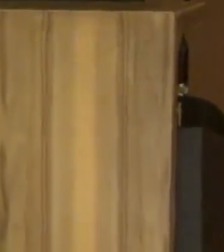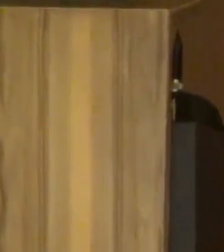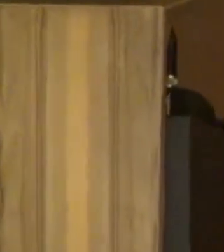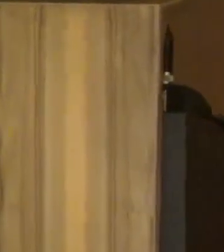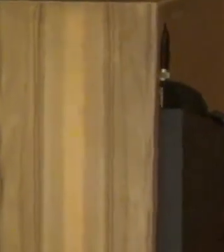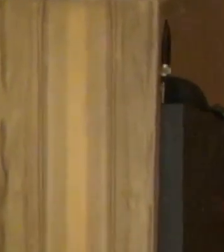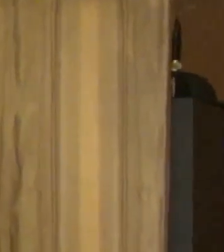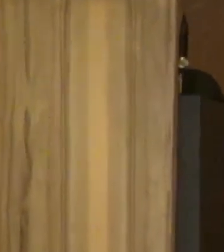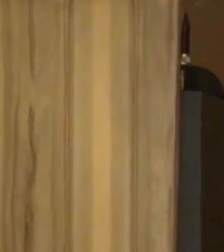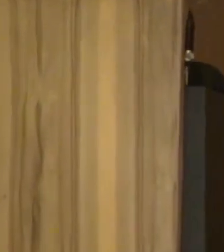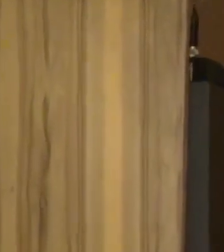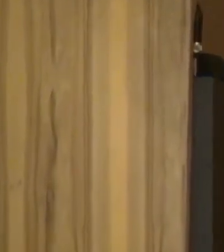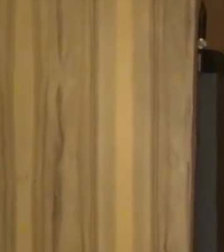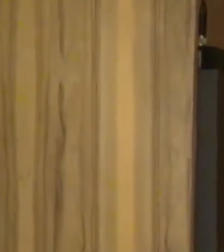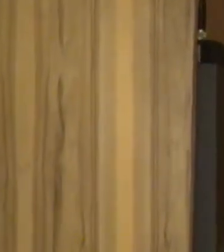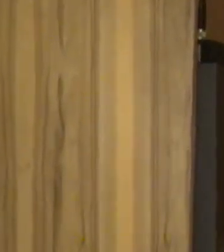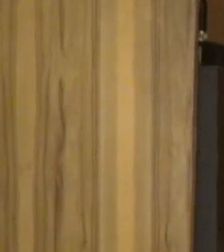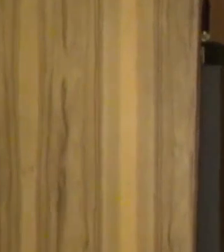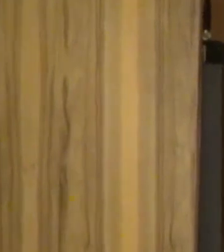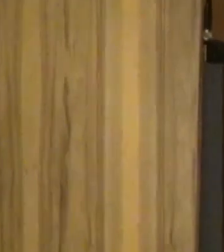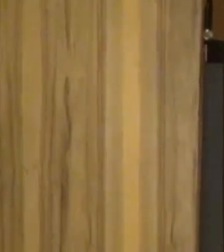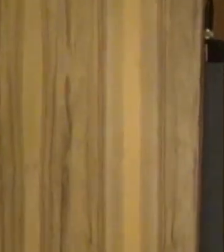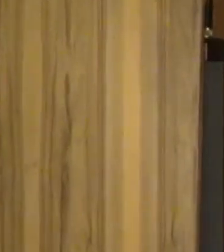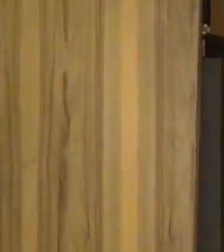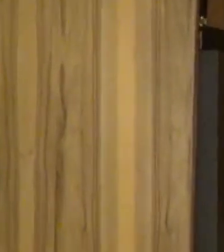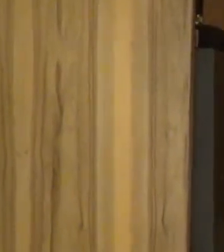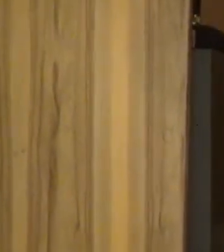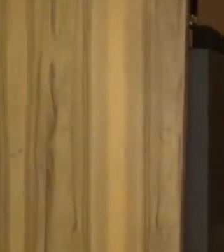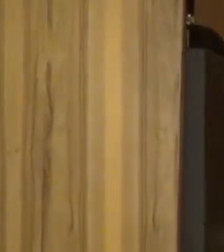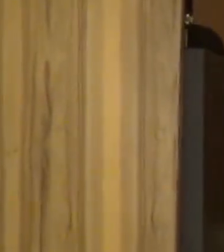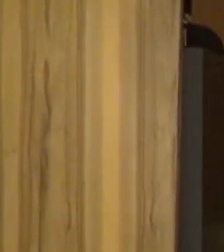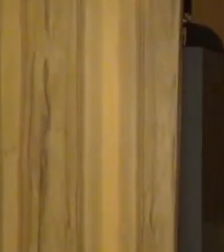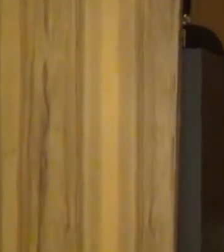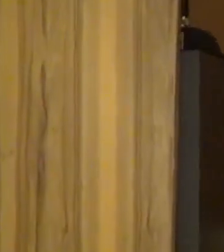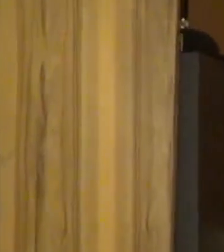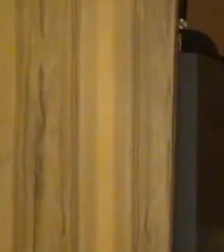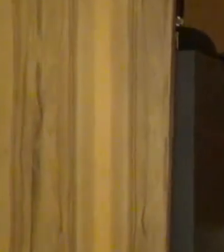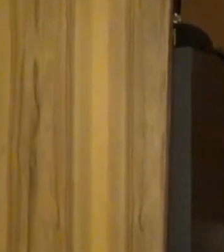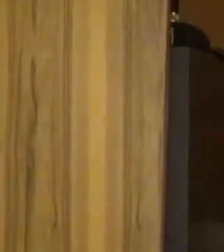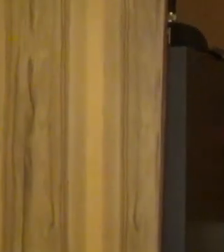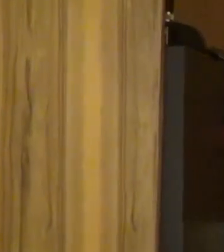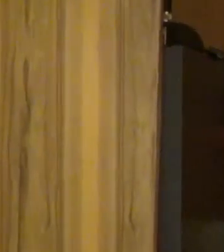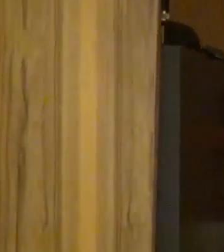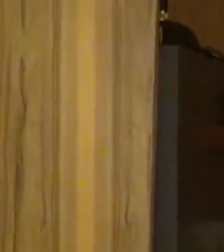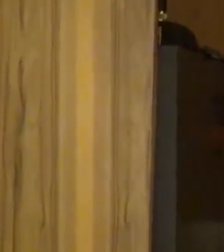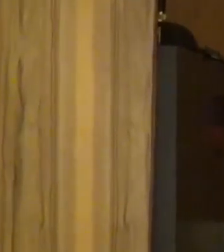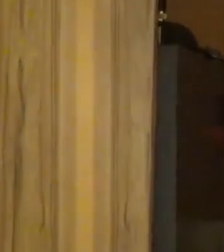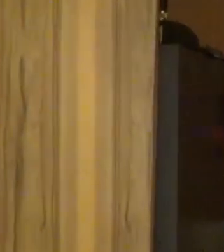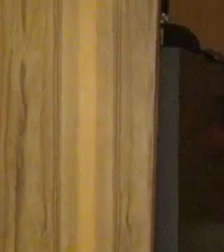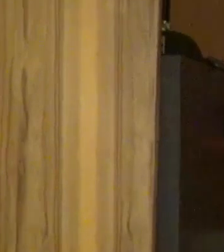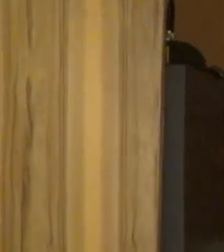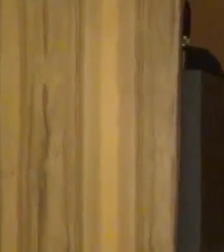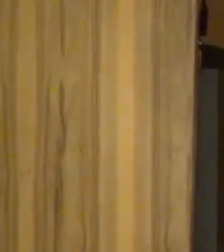Muchas gracias por su ponencia, por las palabras que nos acaba de dar en este momento. Seguramente ustedes han tenido la oportunidad de ver por las redes